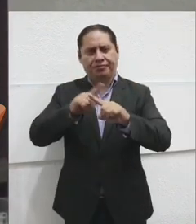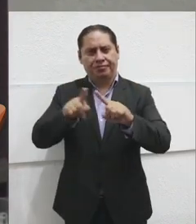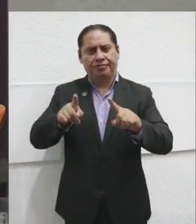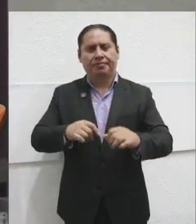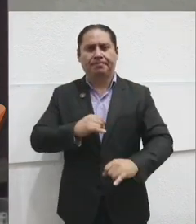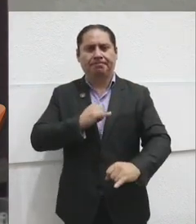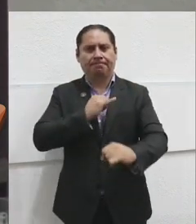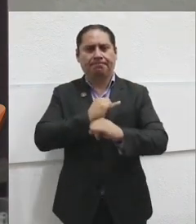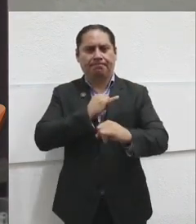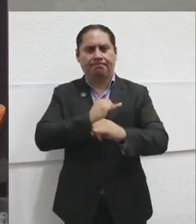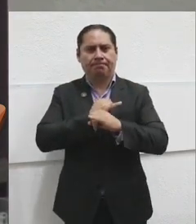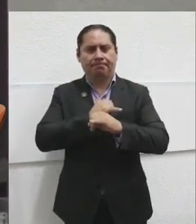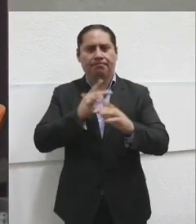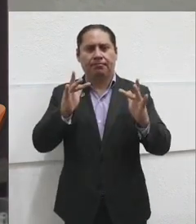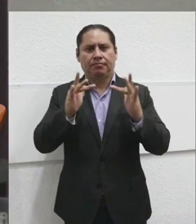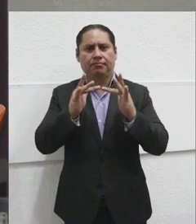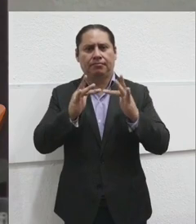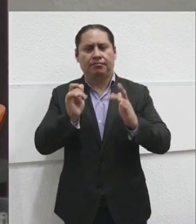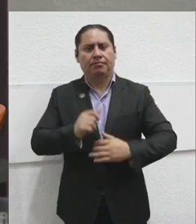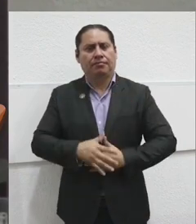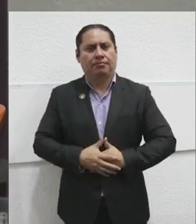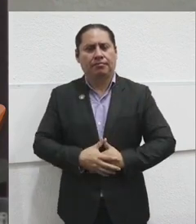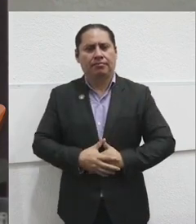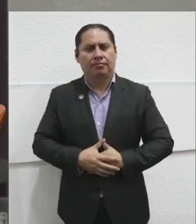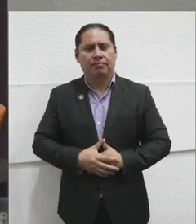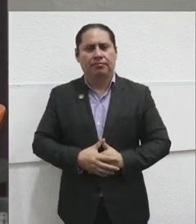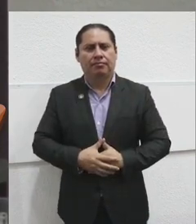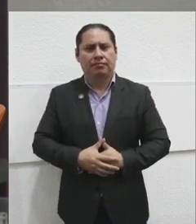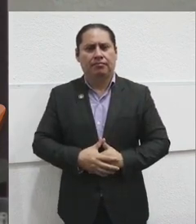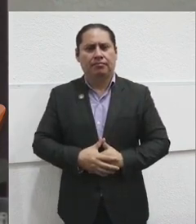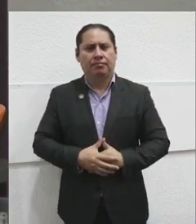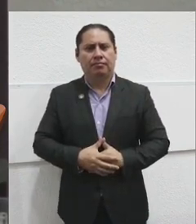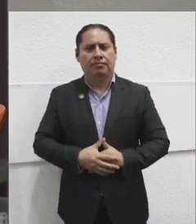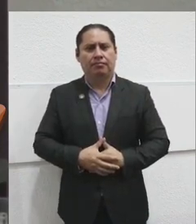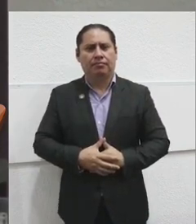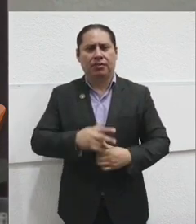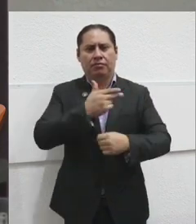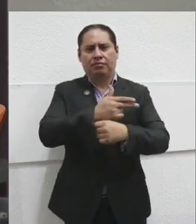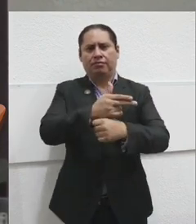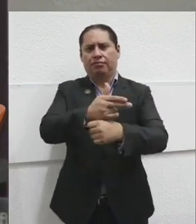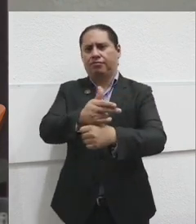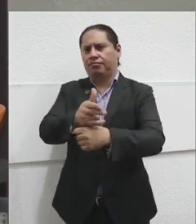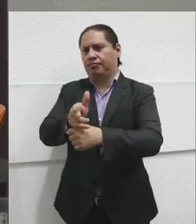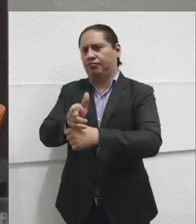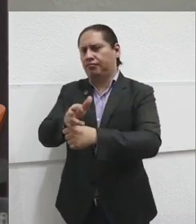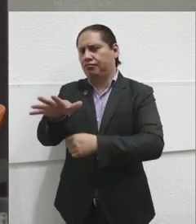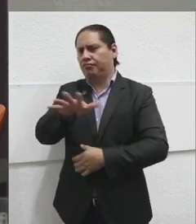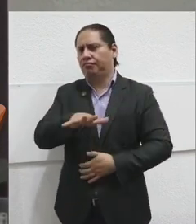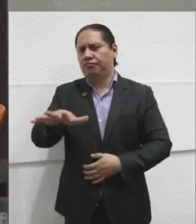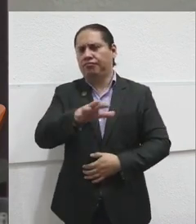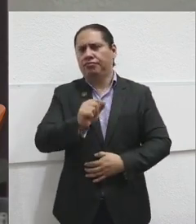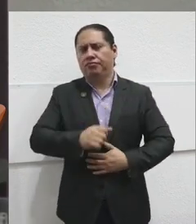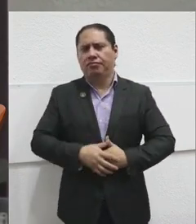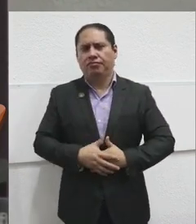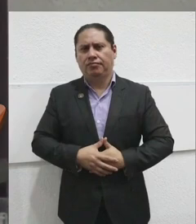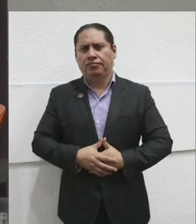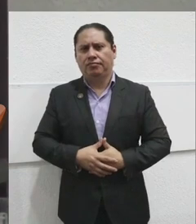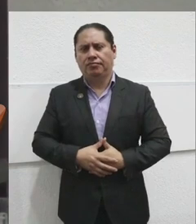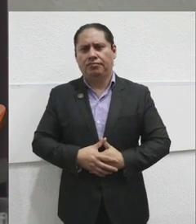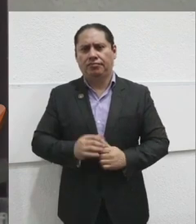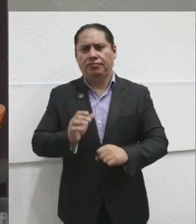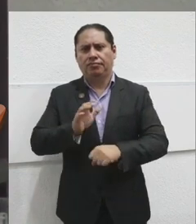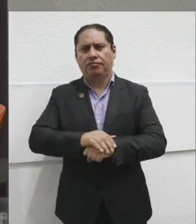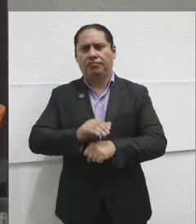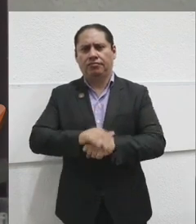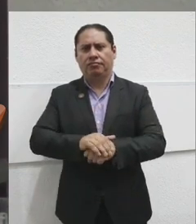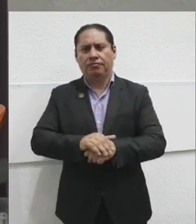diferentes vías digitales, a quienes representan a los medios de comunicación, amigas y